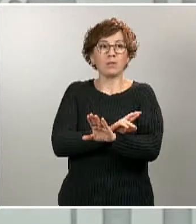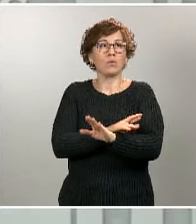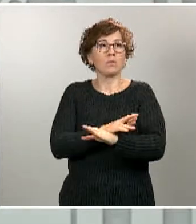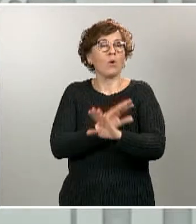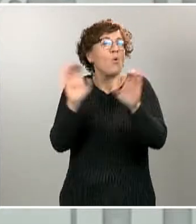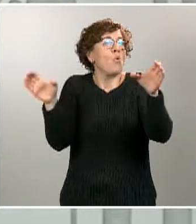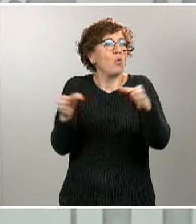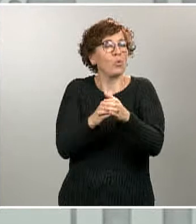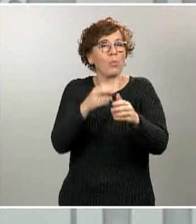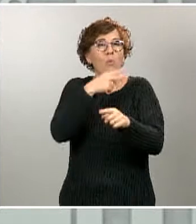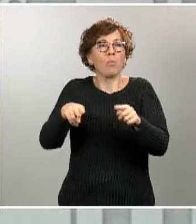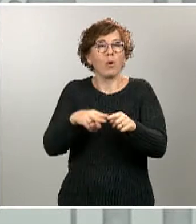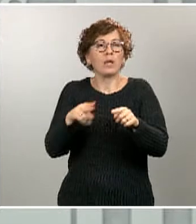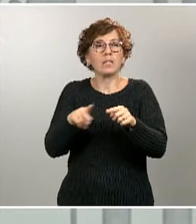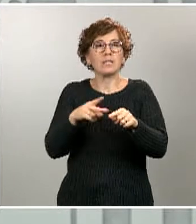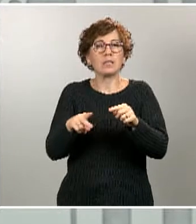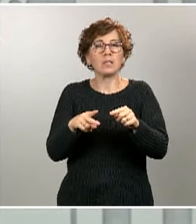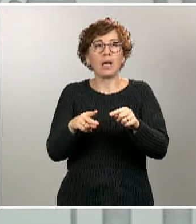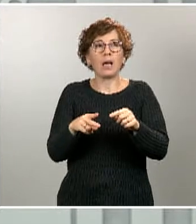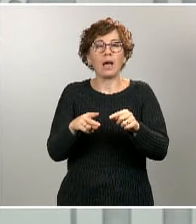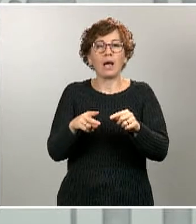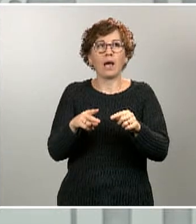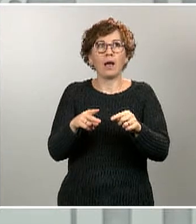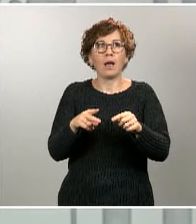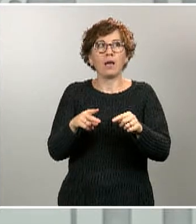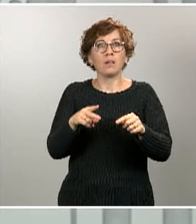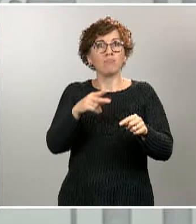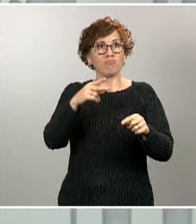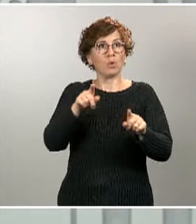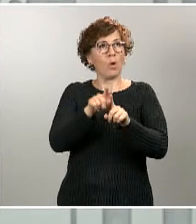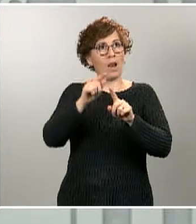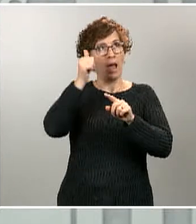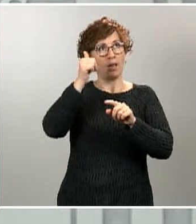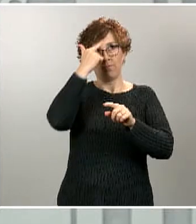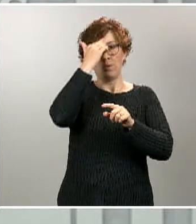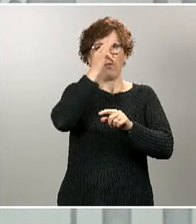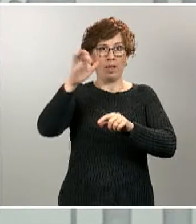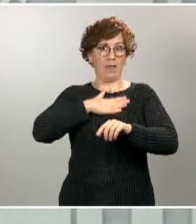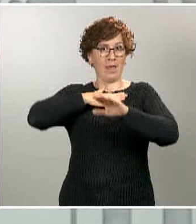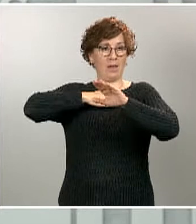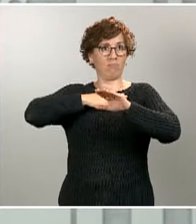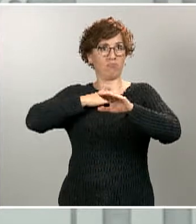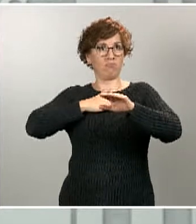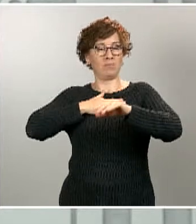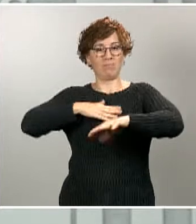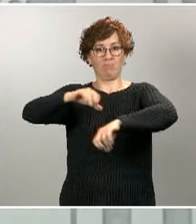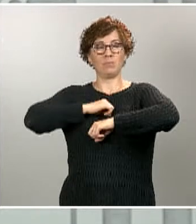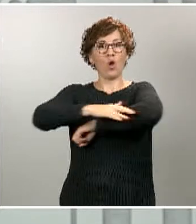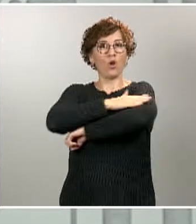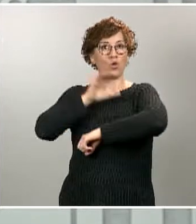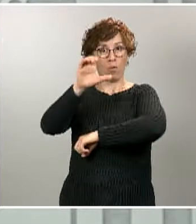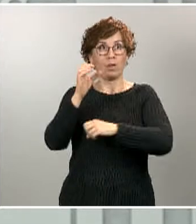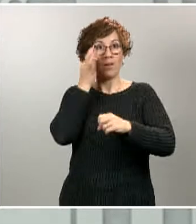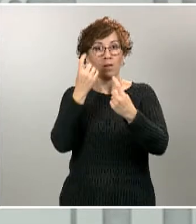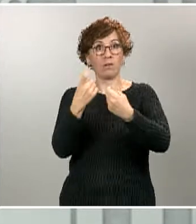política con vocación de gobierno, yo creo que entenderían los ciudadanos, que se autoexcluyera de un proceso tan necesario para el conjunto de la